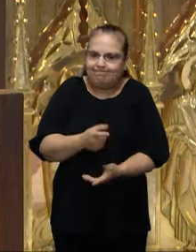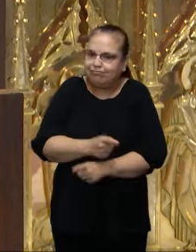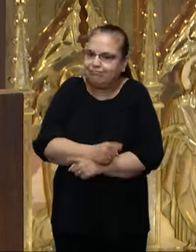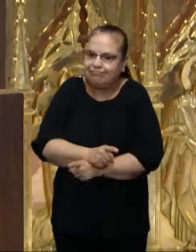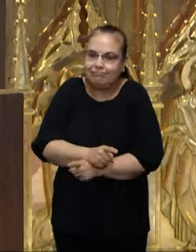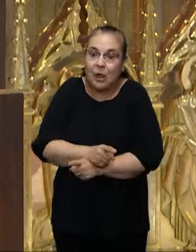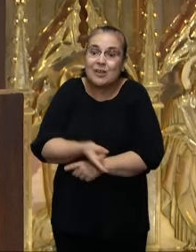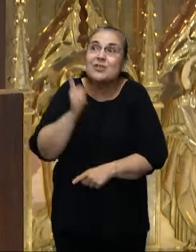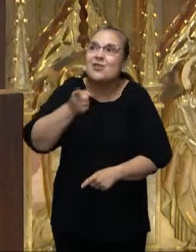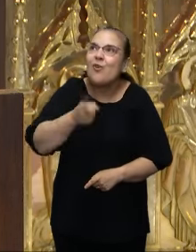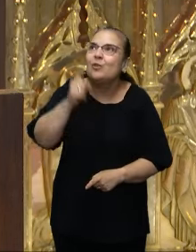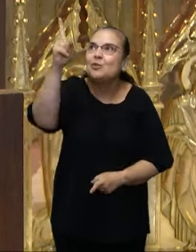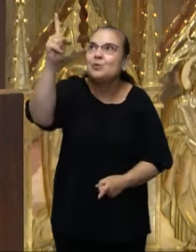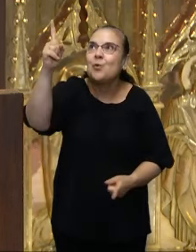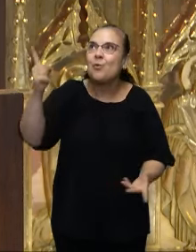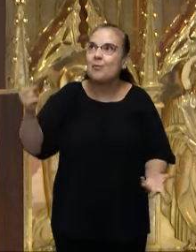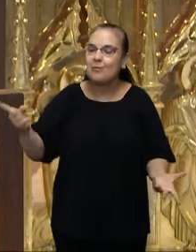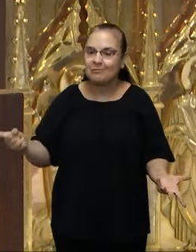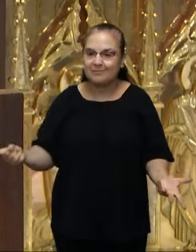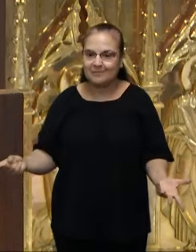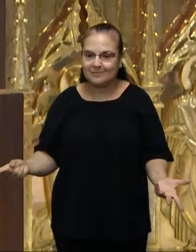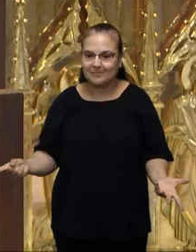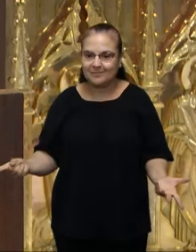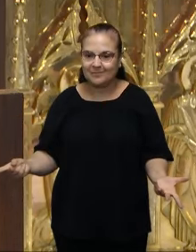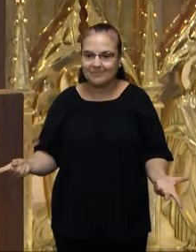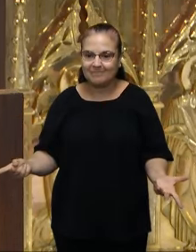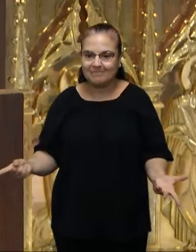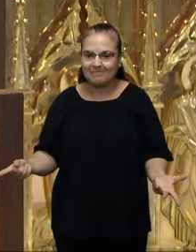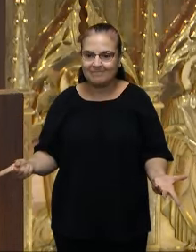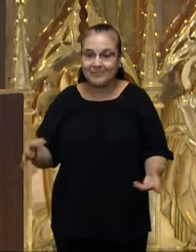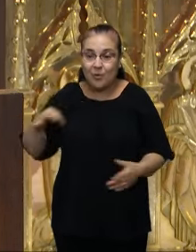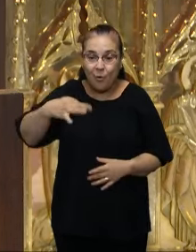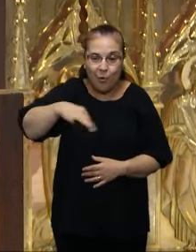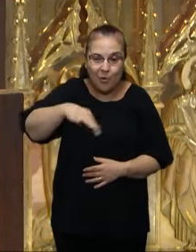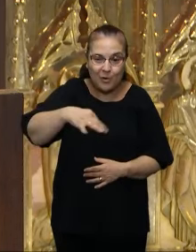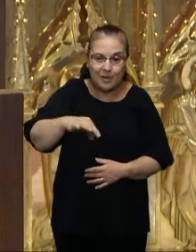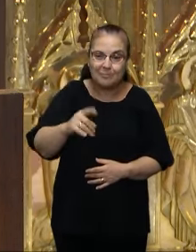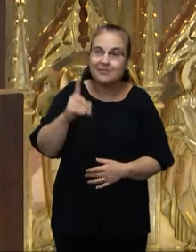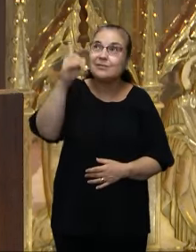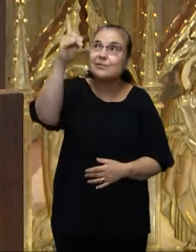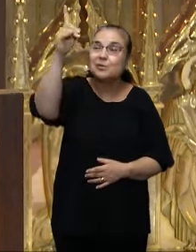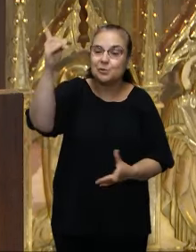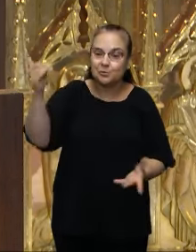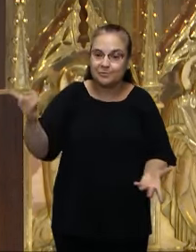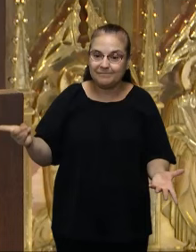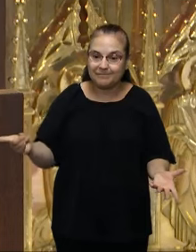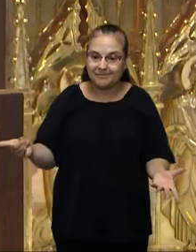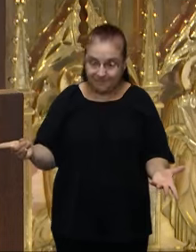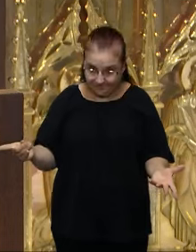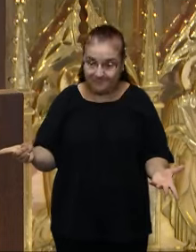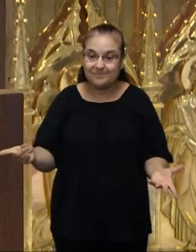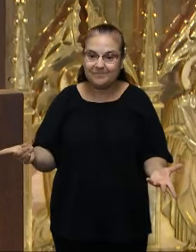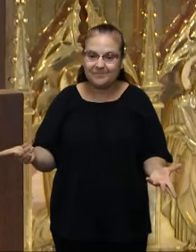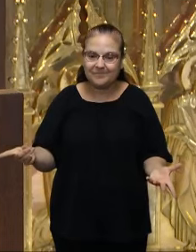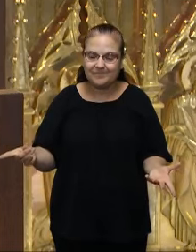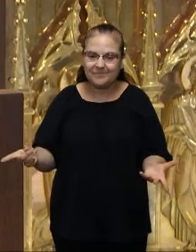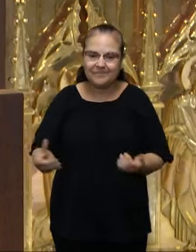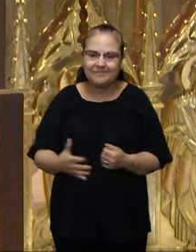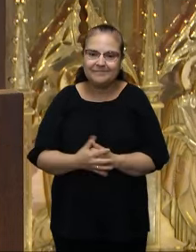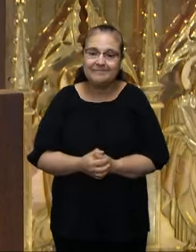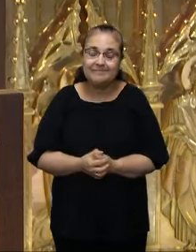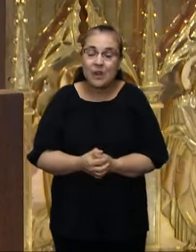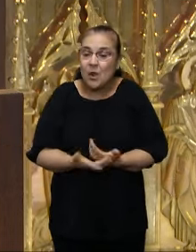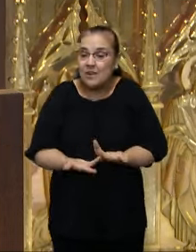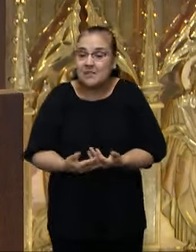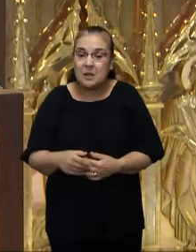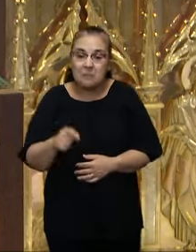solo tú, Señor, solo tú. Y no intentemos comprar a Dios. Se me ocurre que este pobre